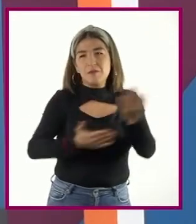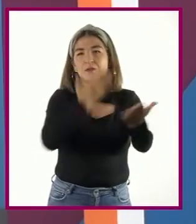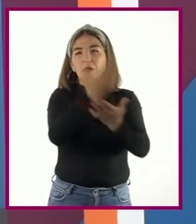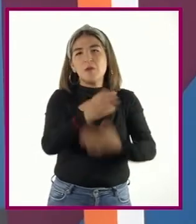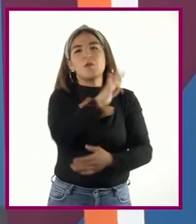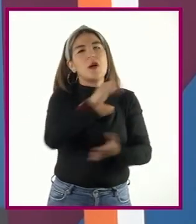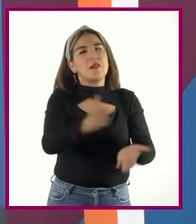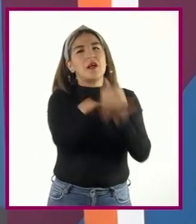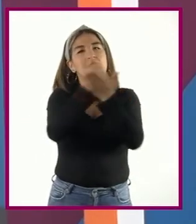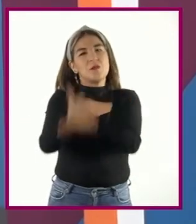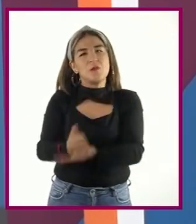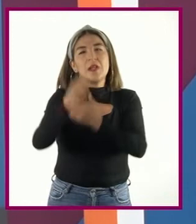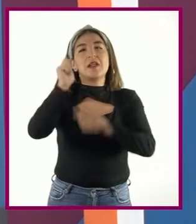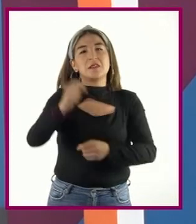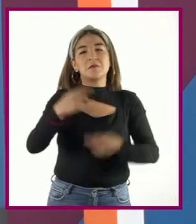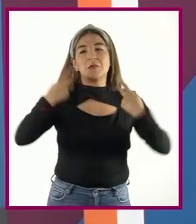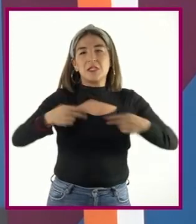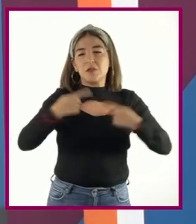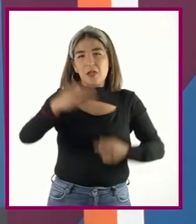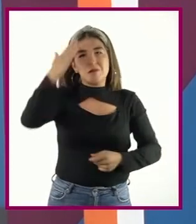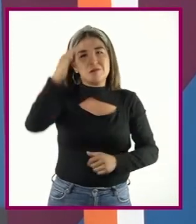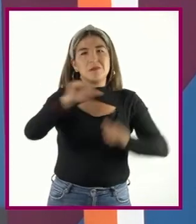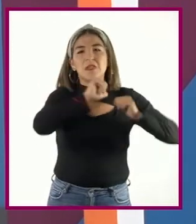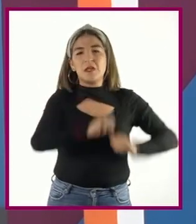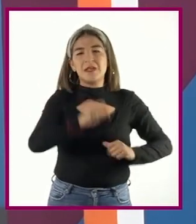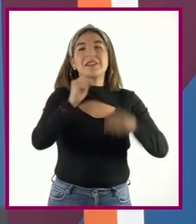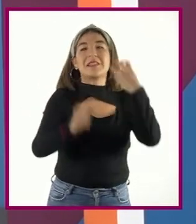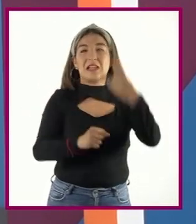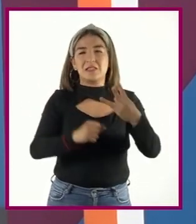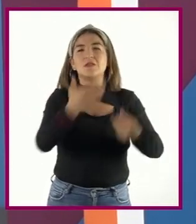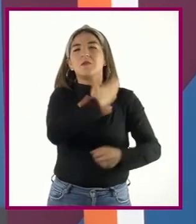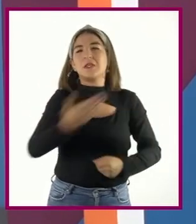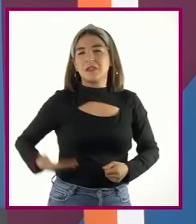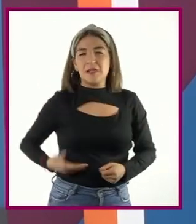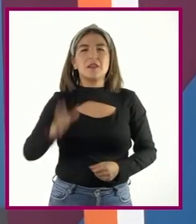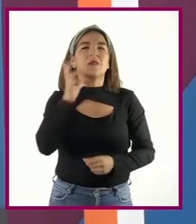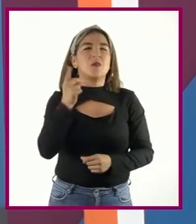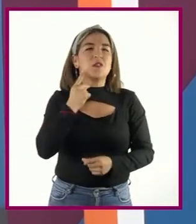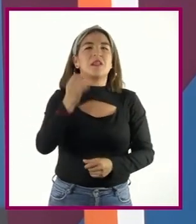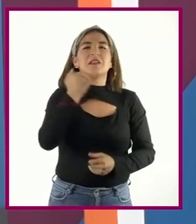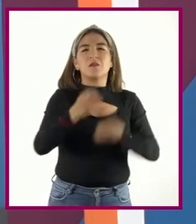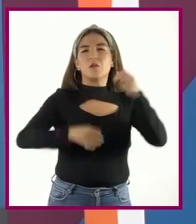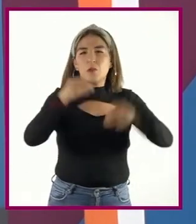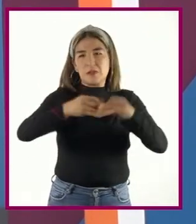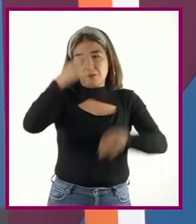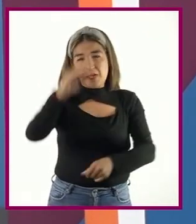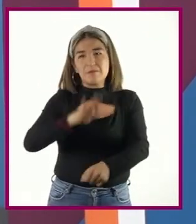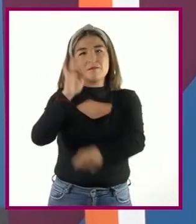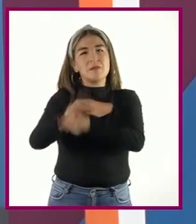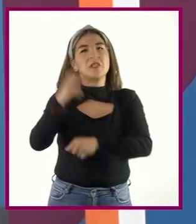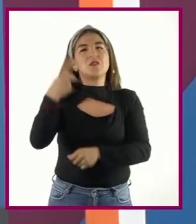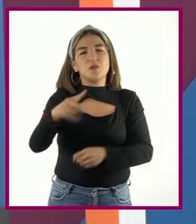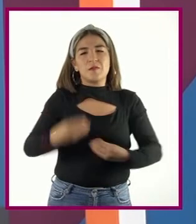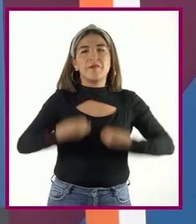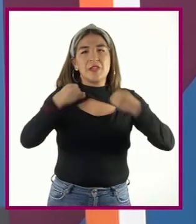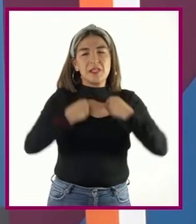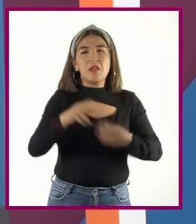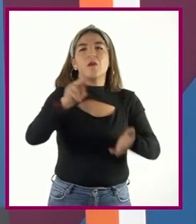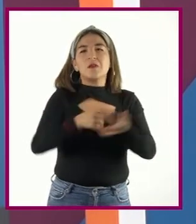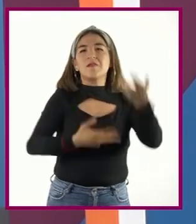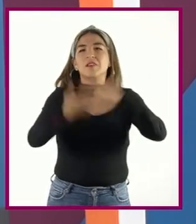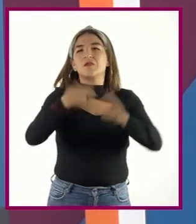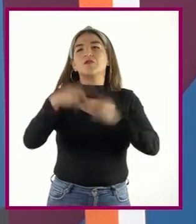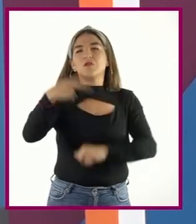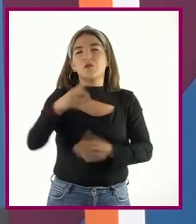el auxilio de autoridades de los 3 órdenes de gobierno, para asegurar la protección integral y restitución de